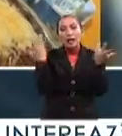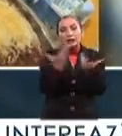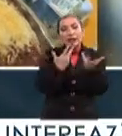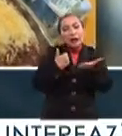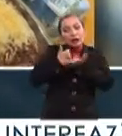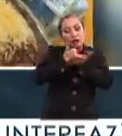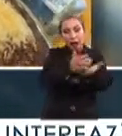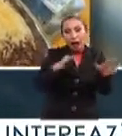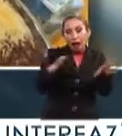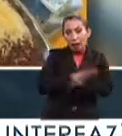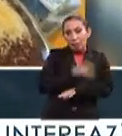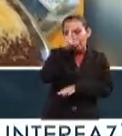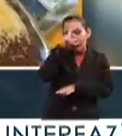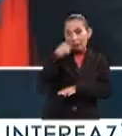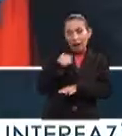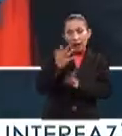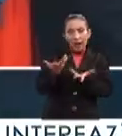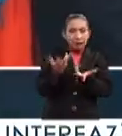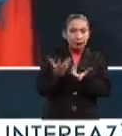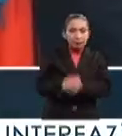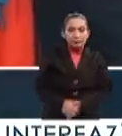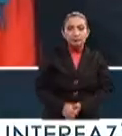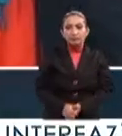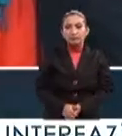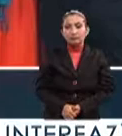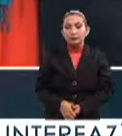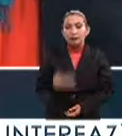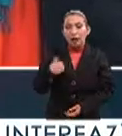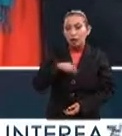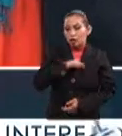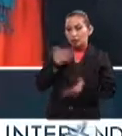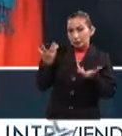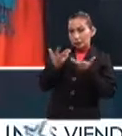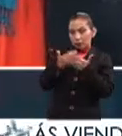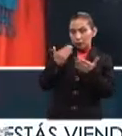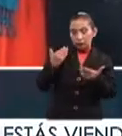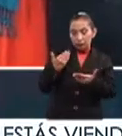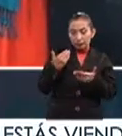un cambio aquí en México para poder aplicarlo. Nos hicieron hacer